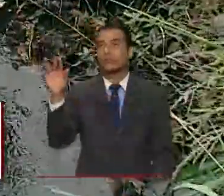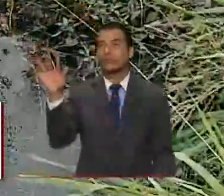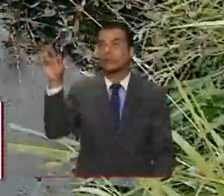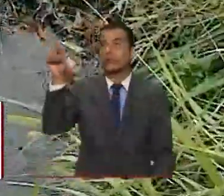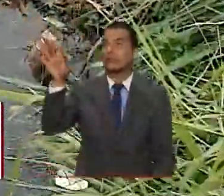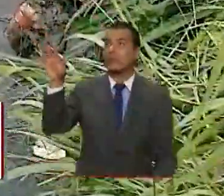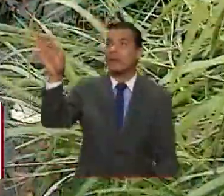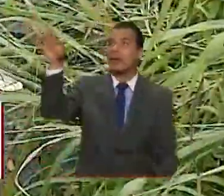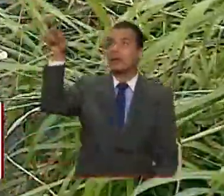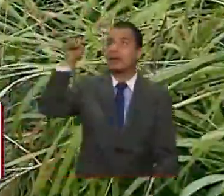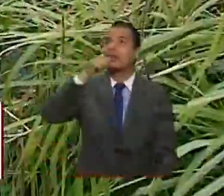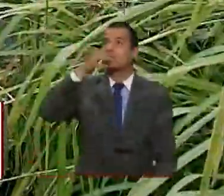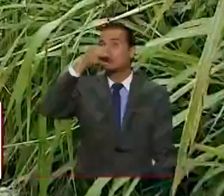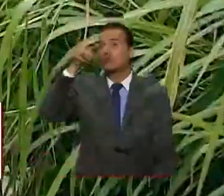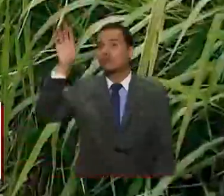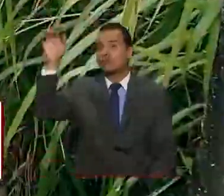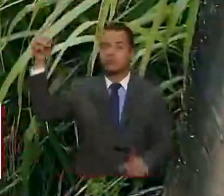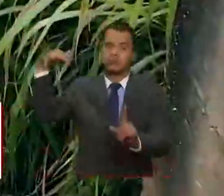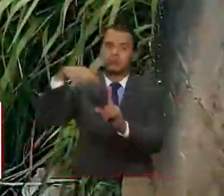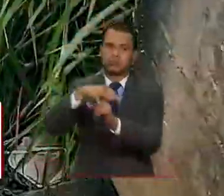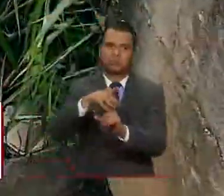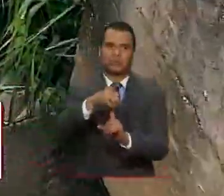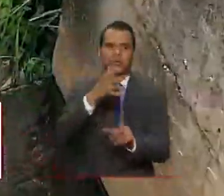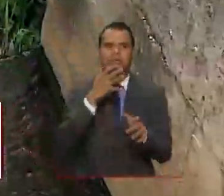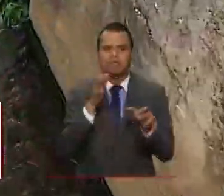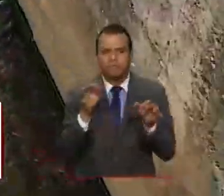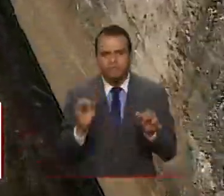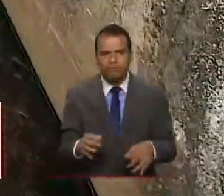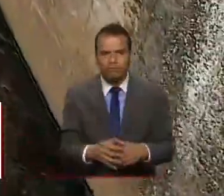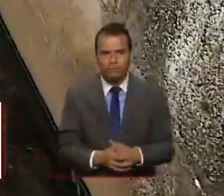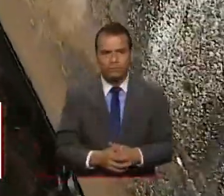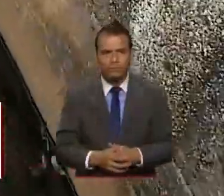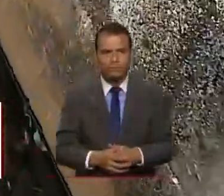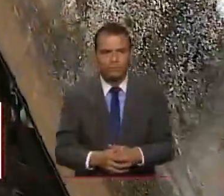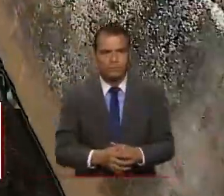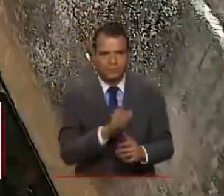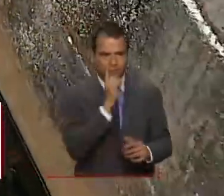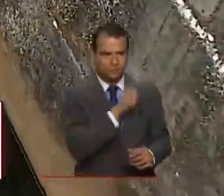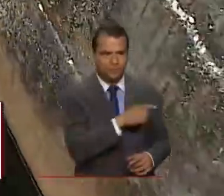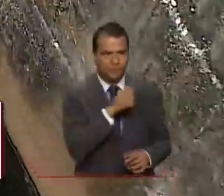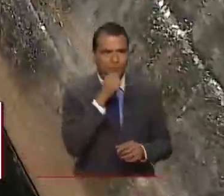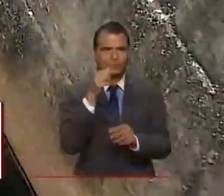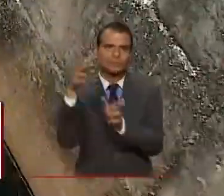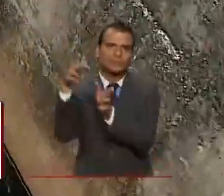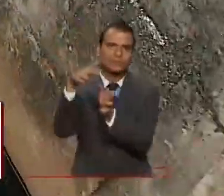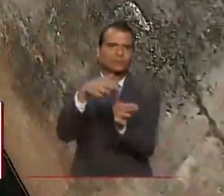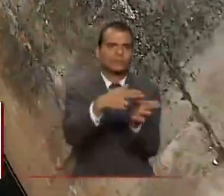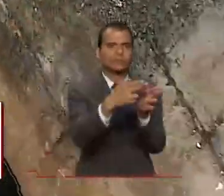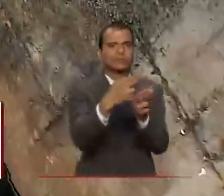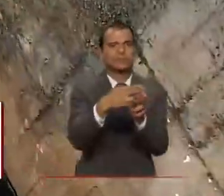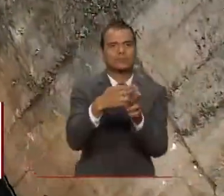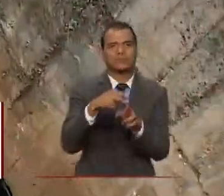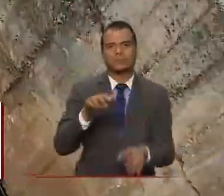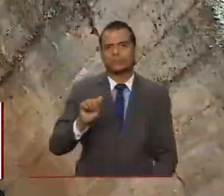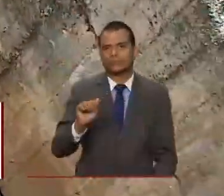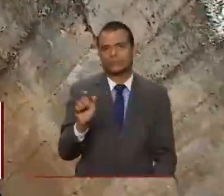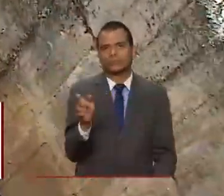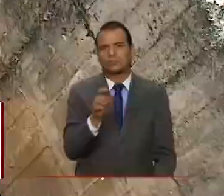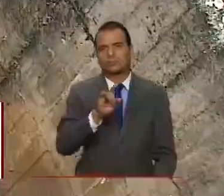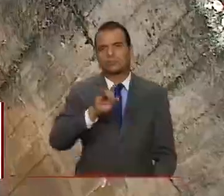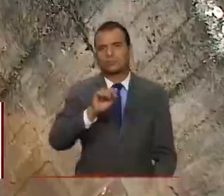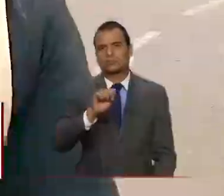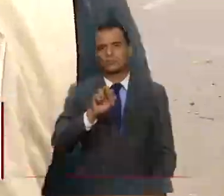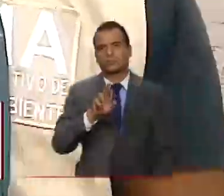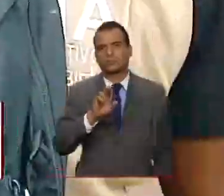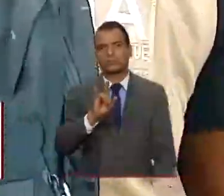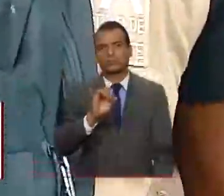Aquí hacia donde estamos caminando, ¿estamos yendo hacia dónde para ver qué? Estamos yendo hacia la quebrada Guarruz, que es uno de los puntos más